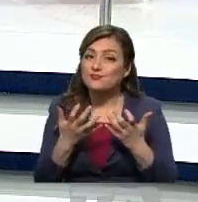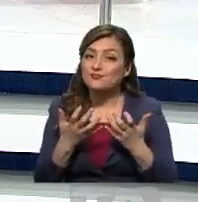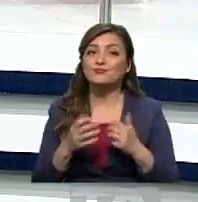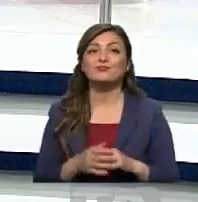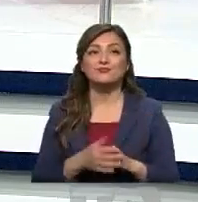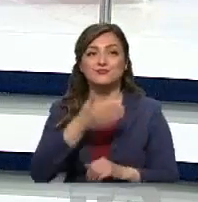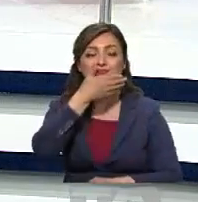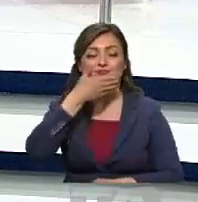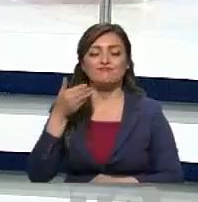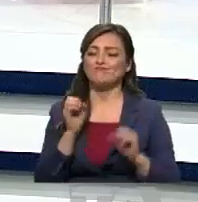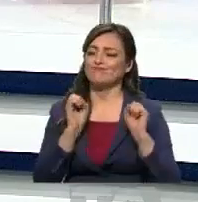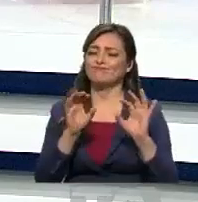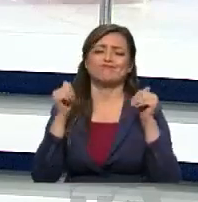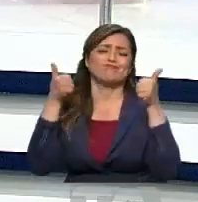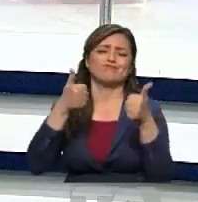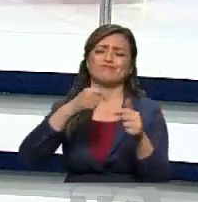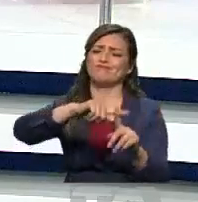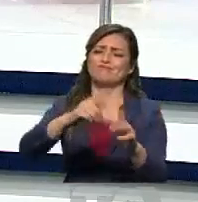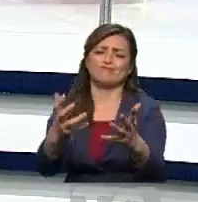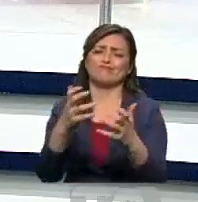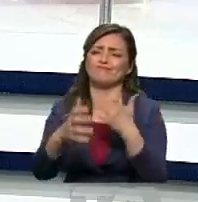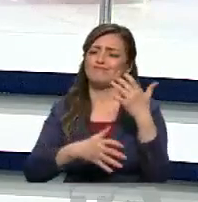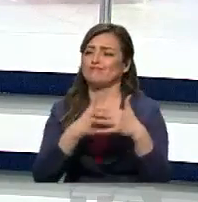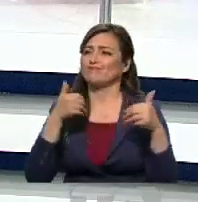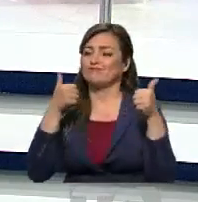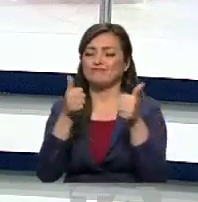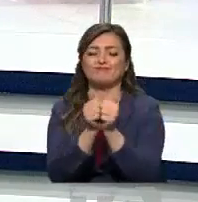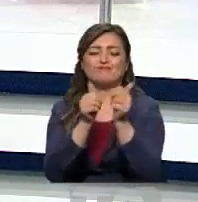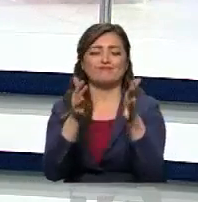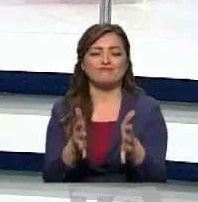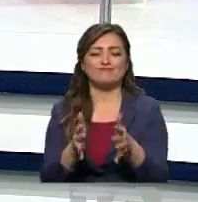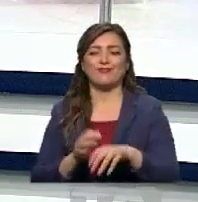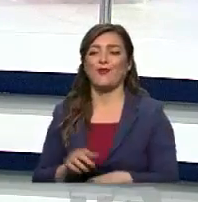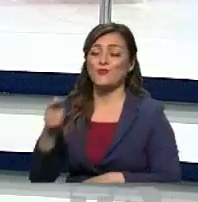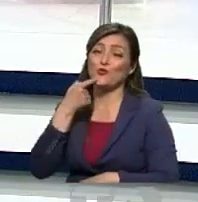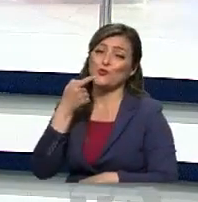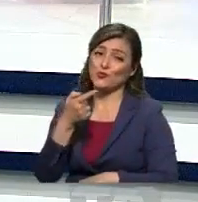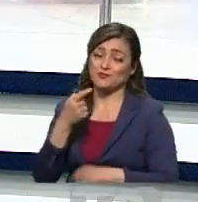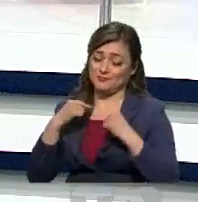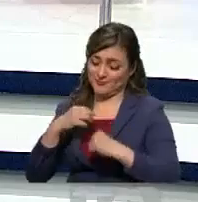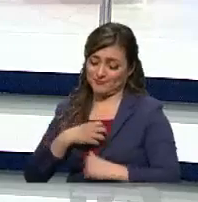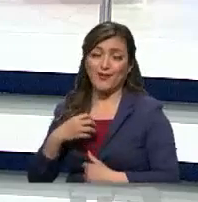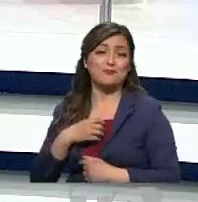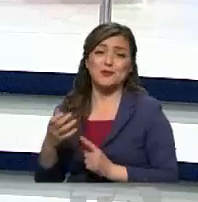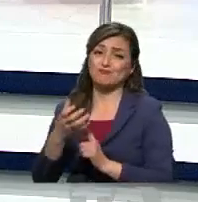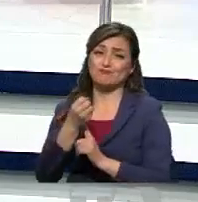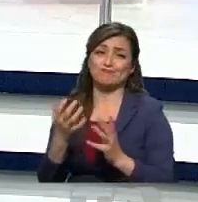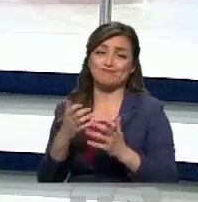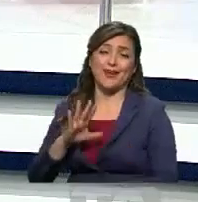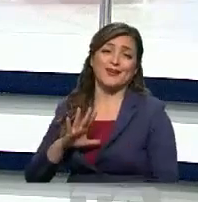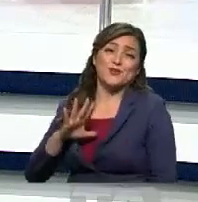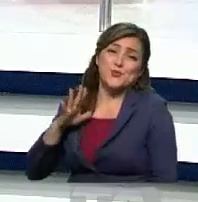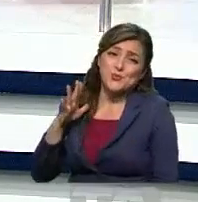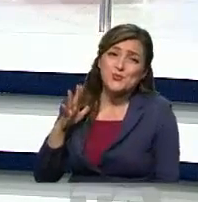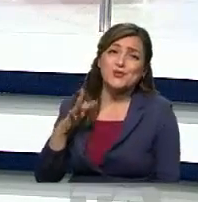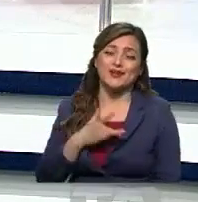en los mejores deseos para nuestros deportistas. Como tú lo decías, Andrea, queremos otra medalla, sí, nos llenaría de orgullo volver a